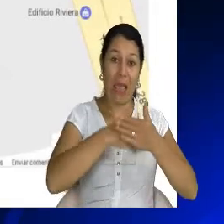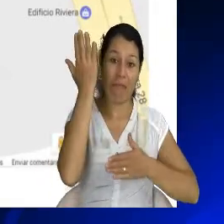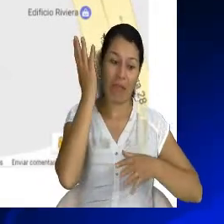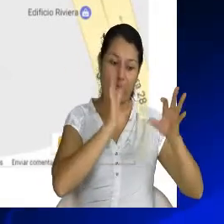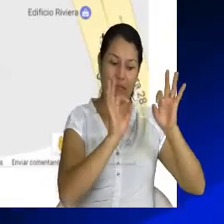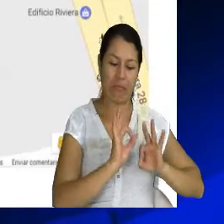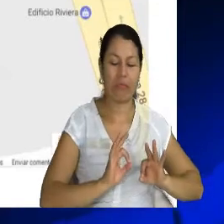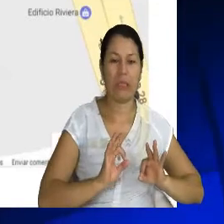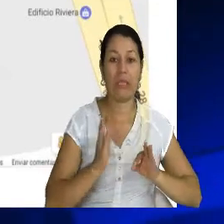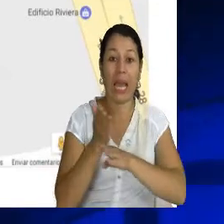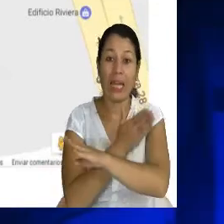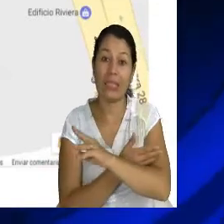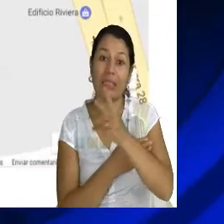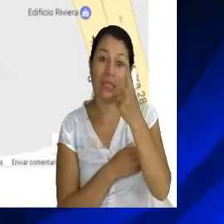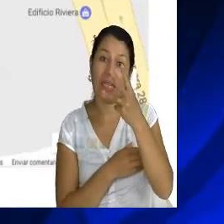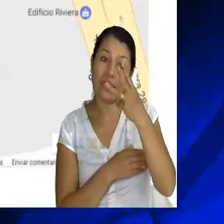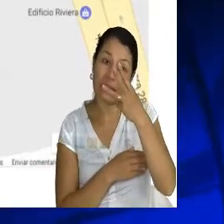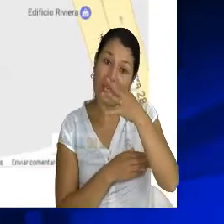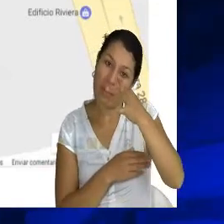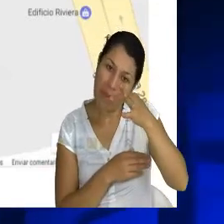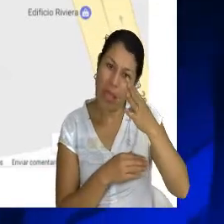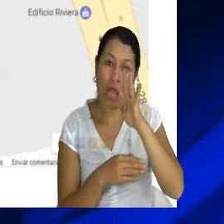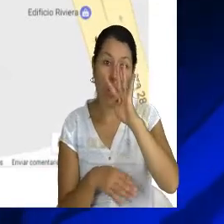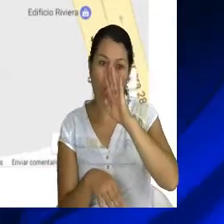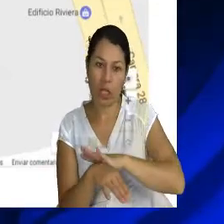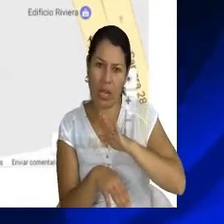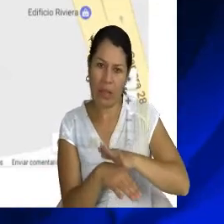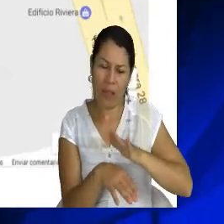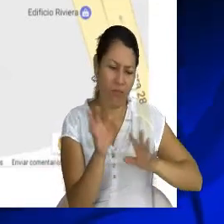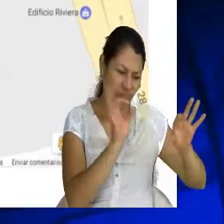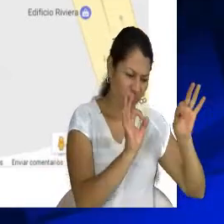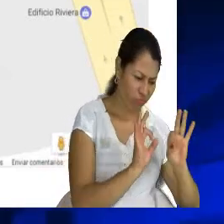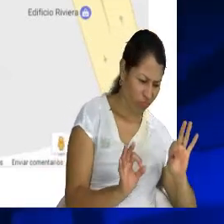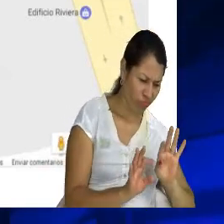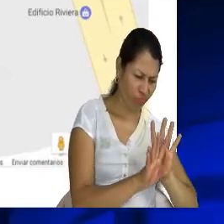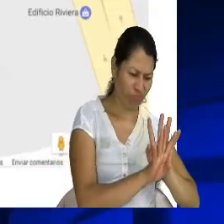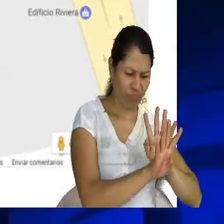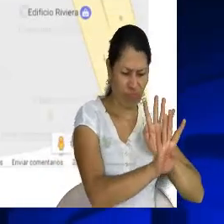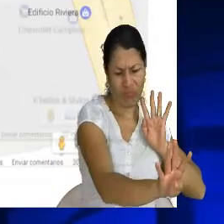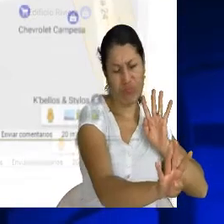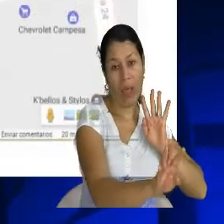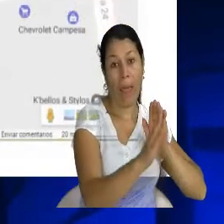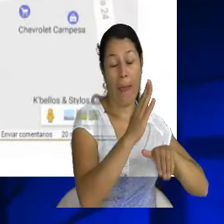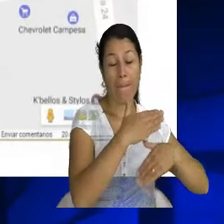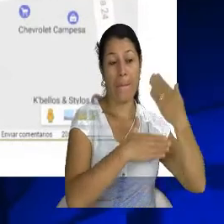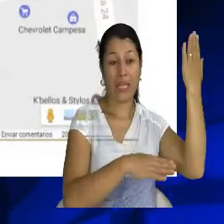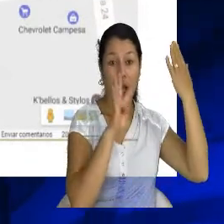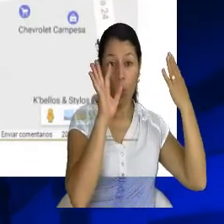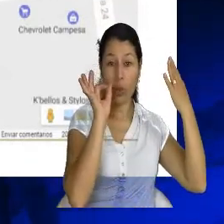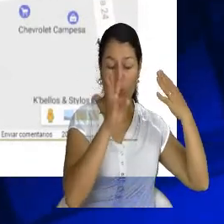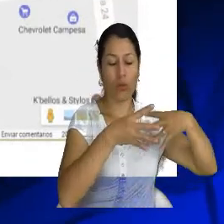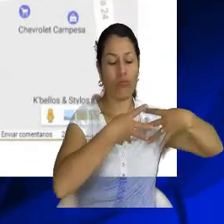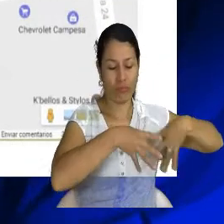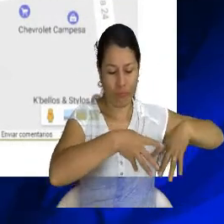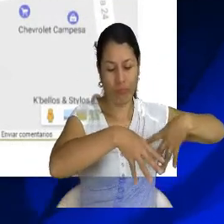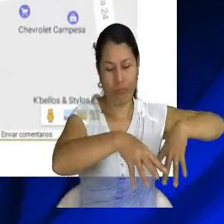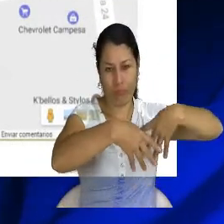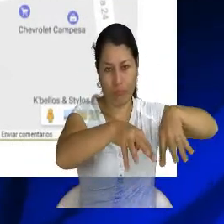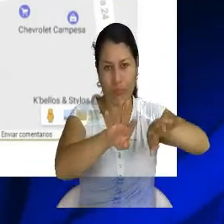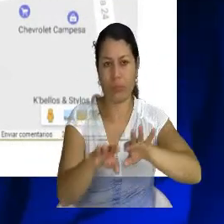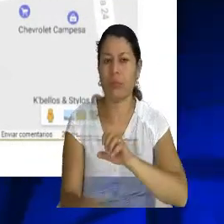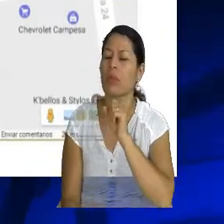4 de la tarde, estamos armando todos los escuadrones para que puedan estar saliendo puntualmente a las 4 de la tarde. ¿Dónde estará la tarima ubicada, la principal? Al frente